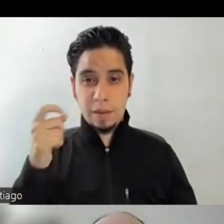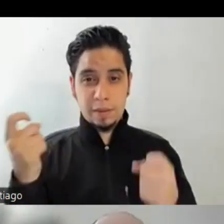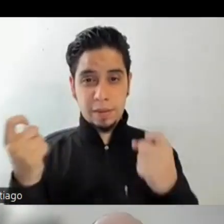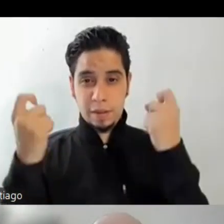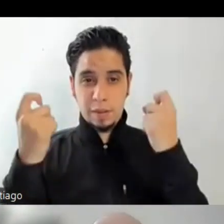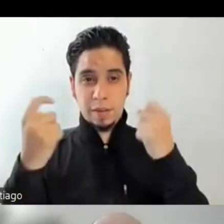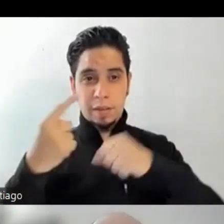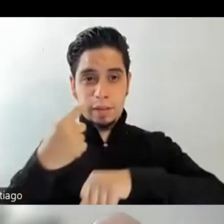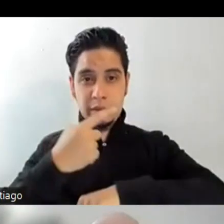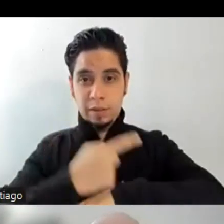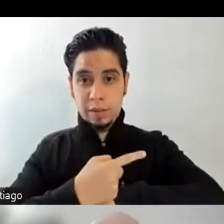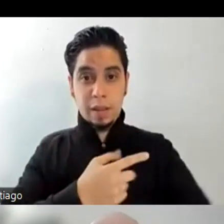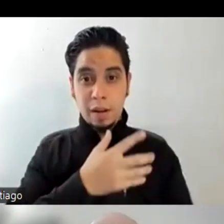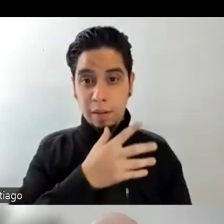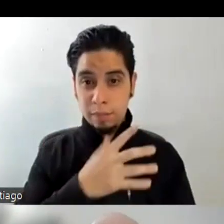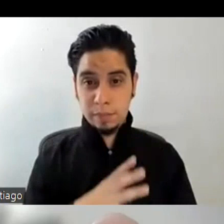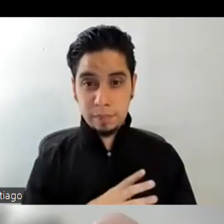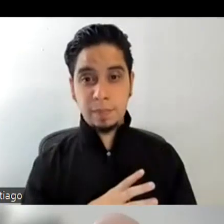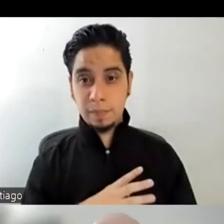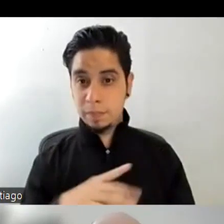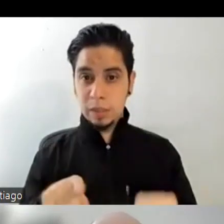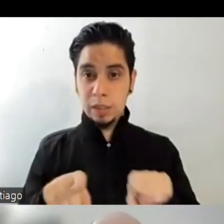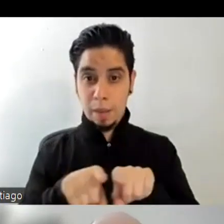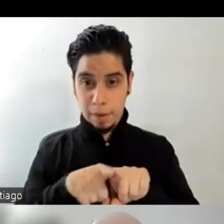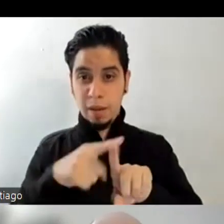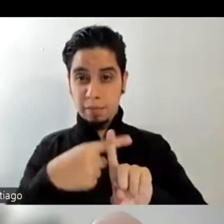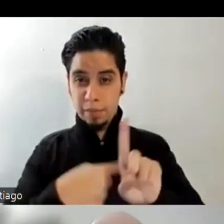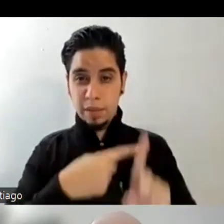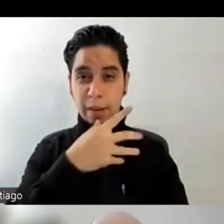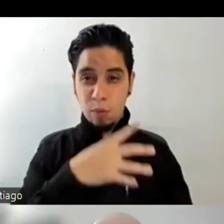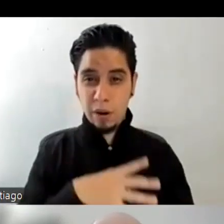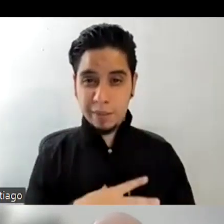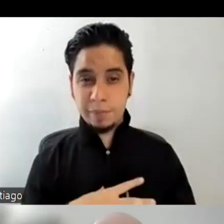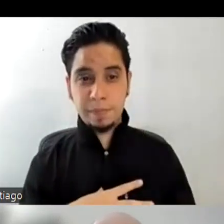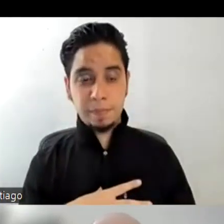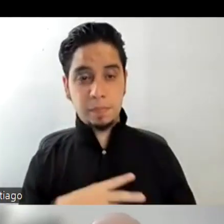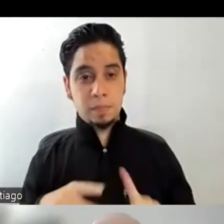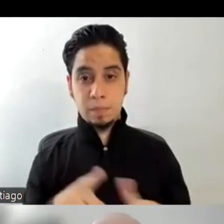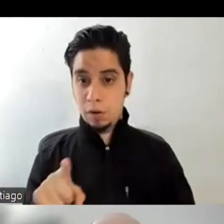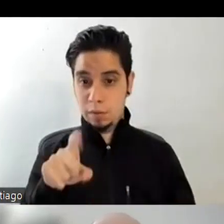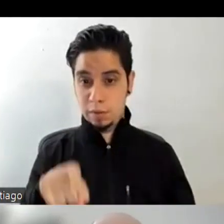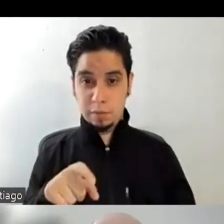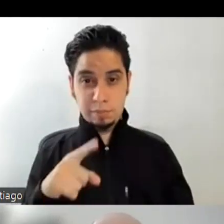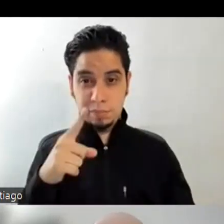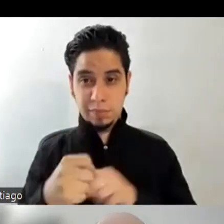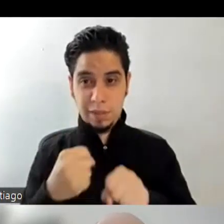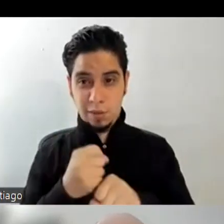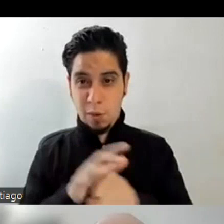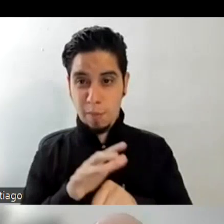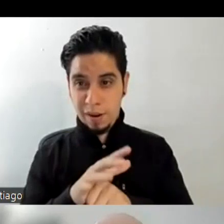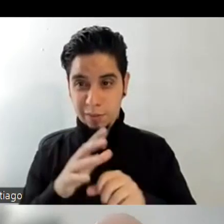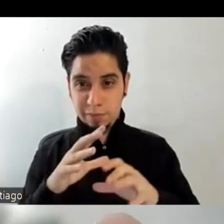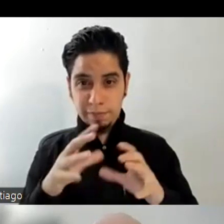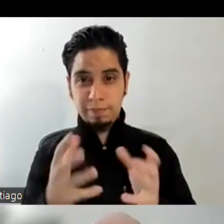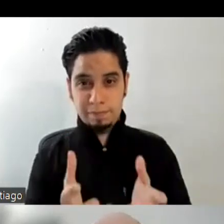el Día de la Mujer, pero, y el mes de la mujer, el mes como tal, pero vamos, es que debería ser el año entero.